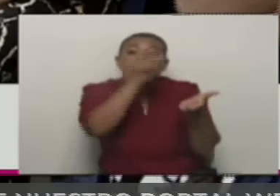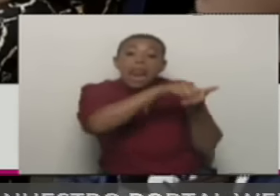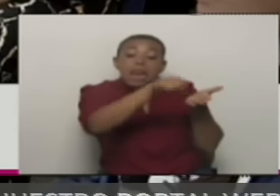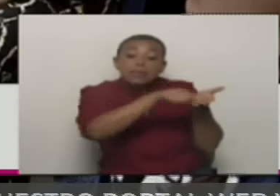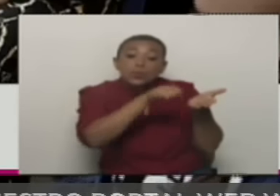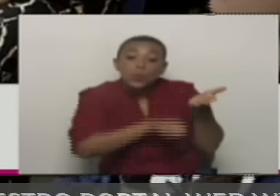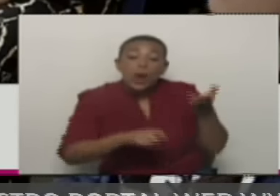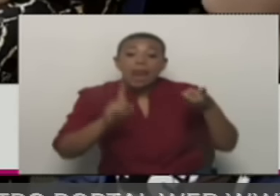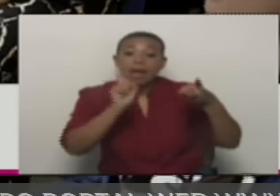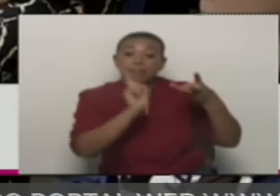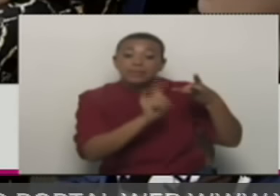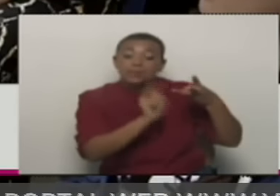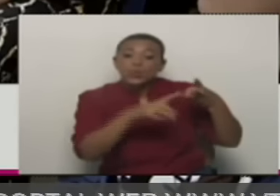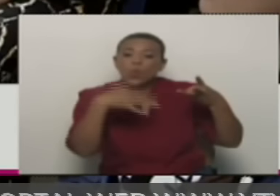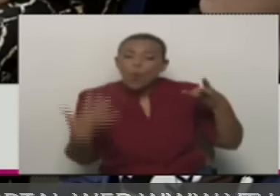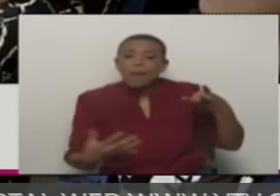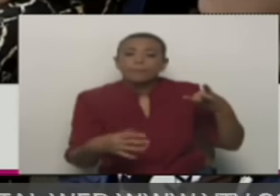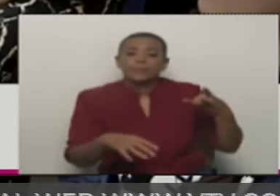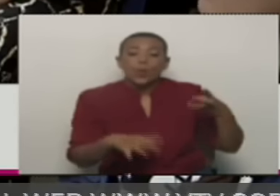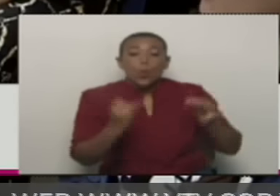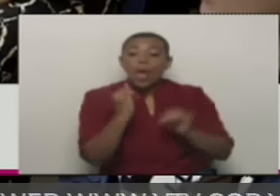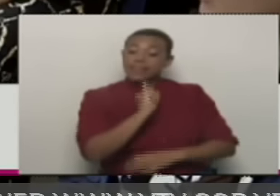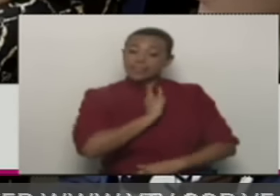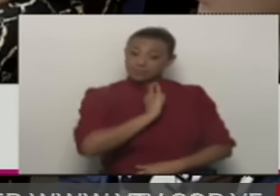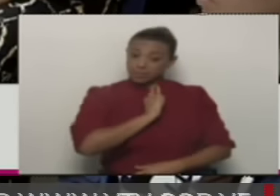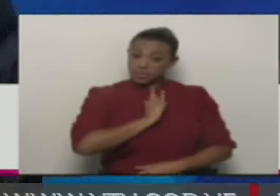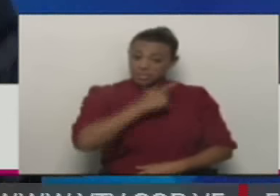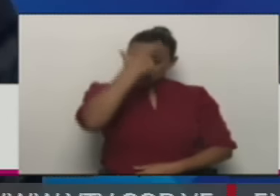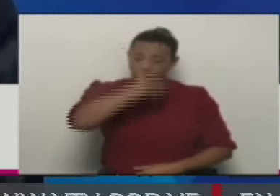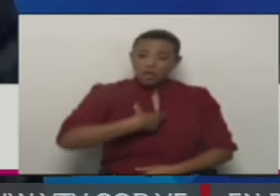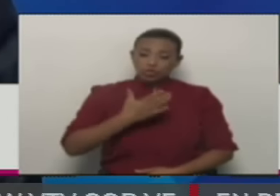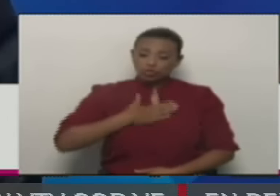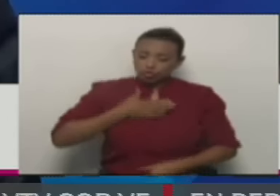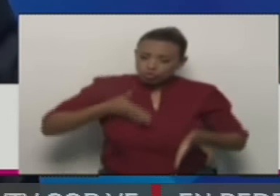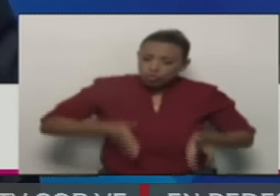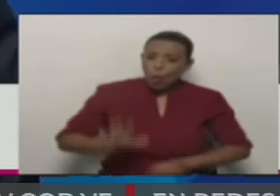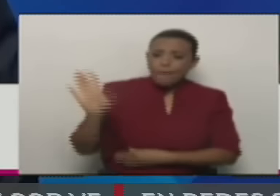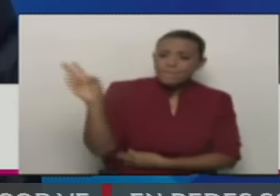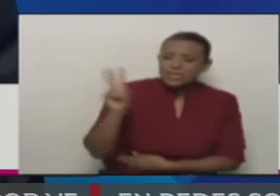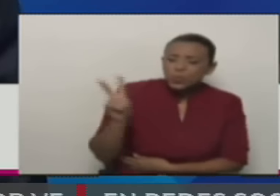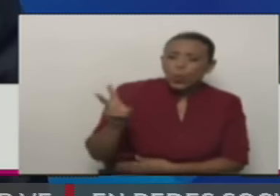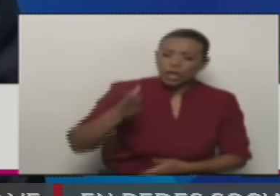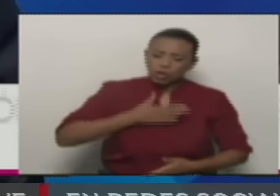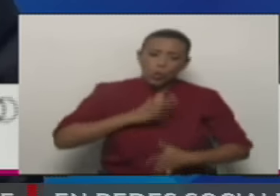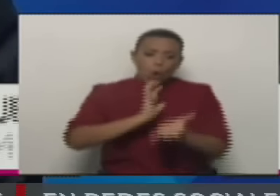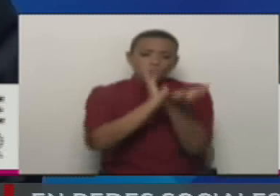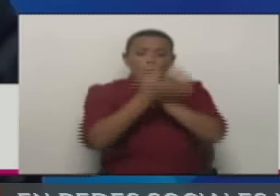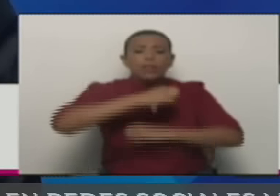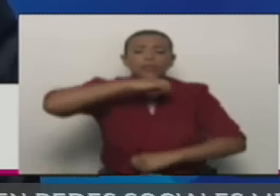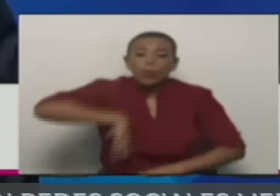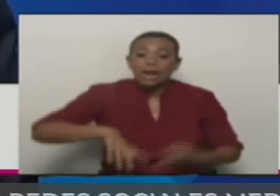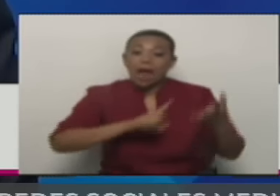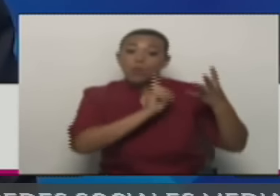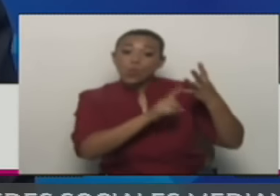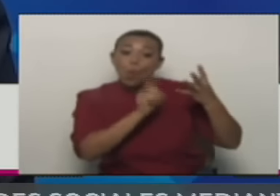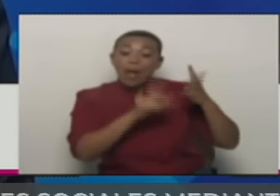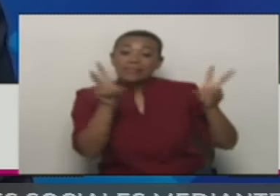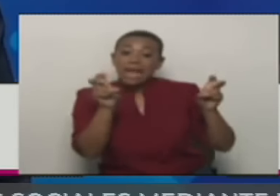La tercera área tiene que ver con la identidad, todo esto es lo de historia, geografía. La cuarta área, todos los